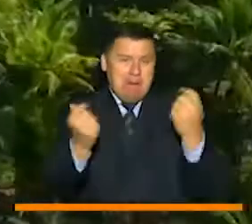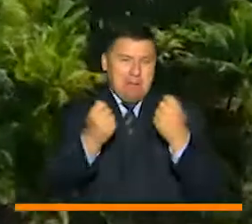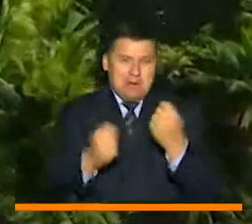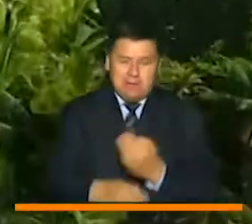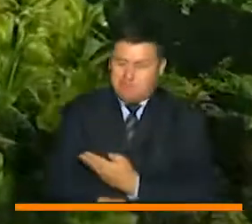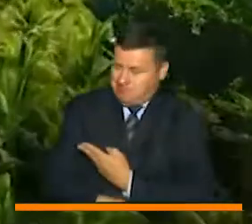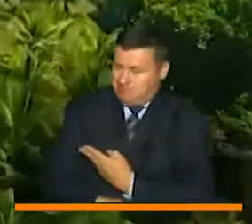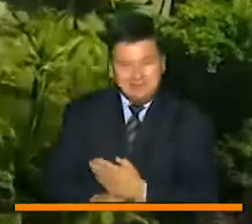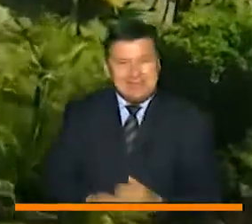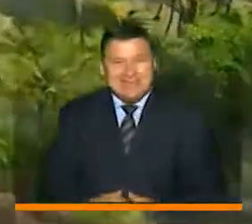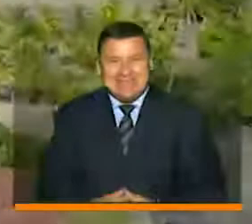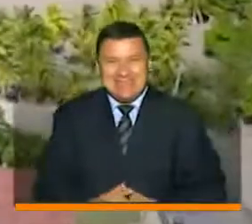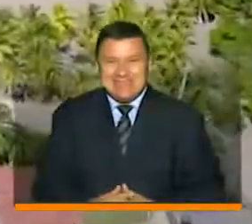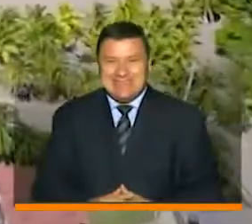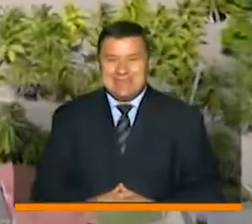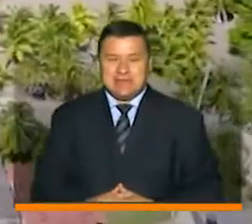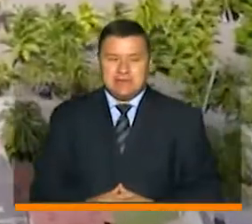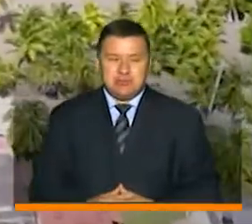www.elgranfinde.co.